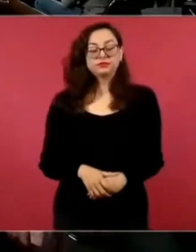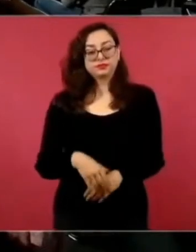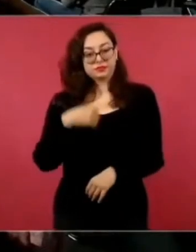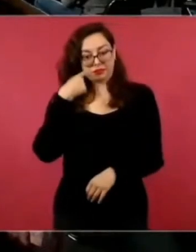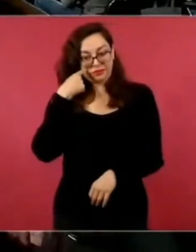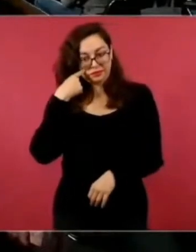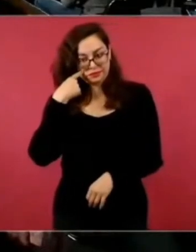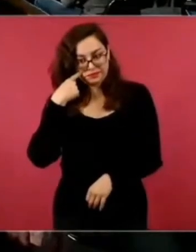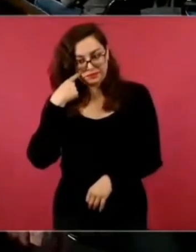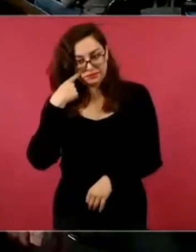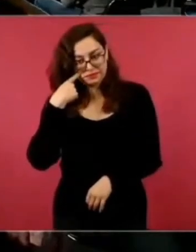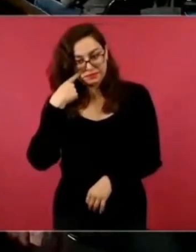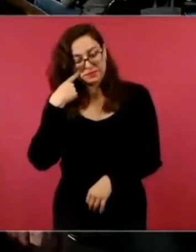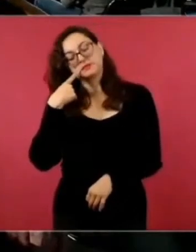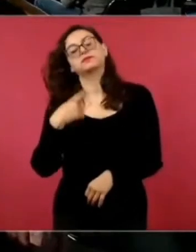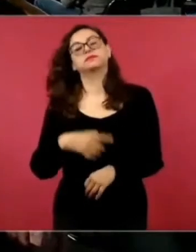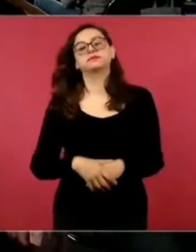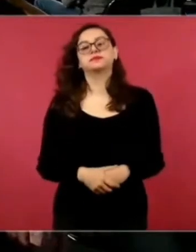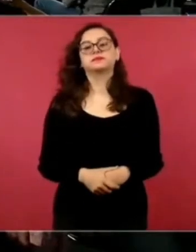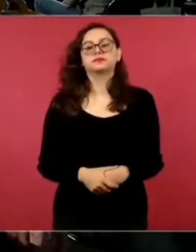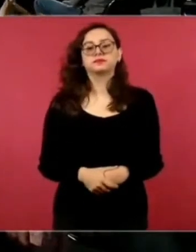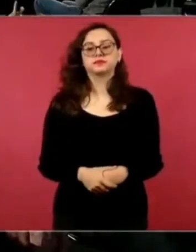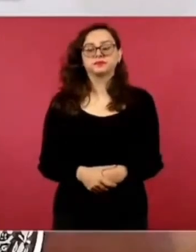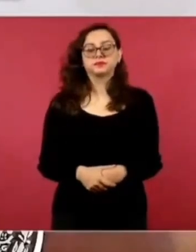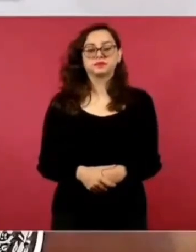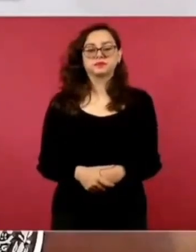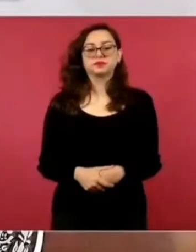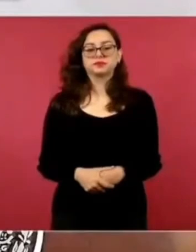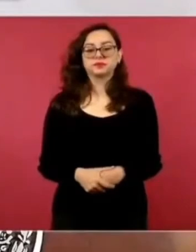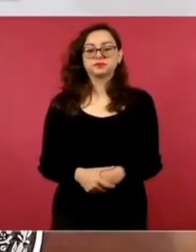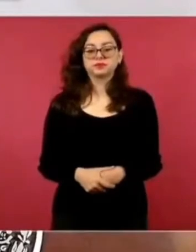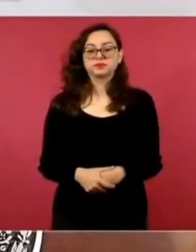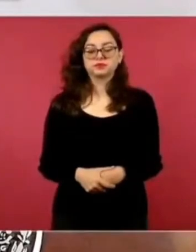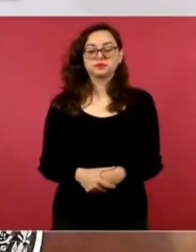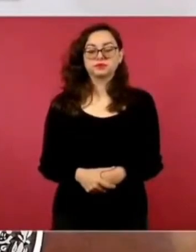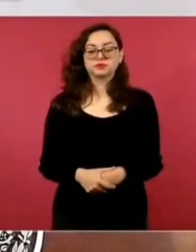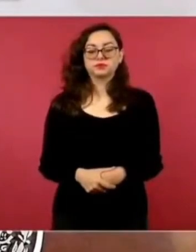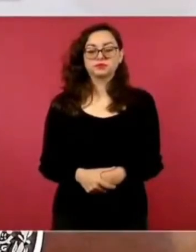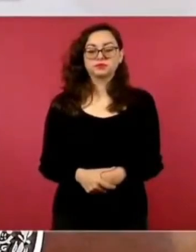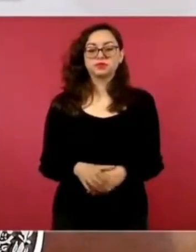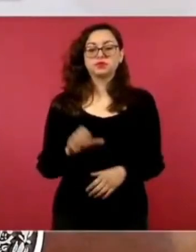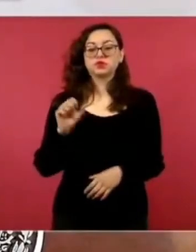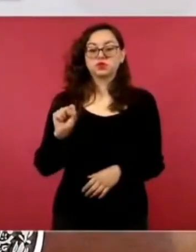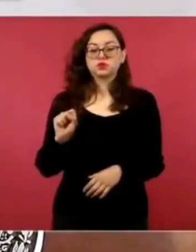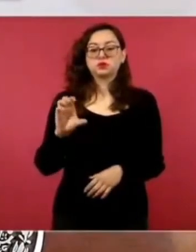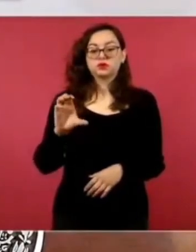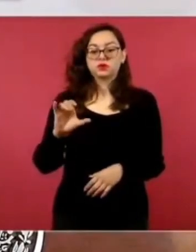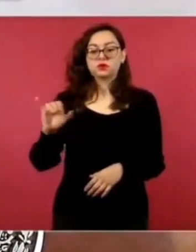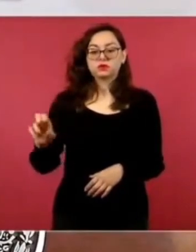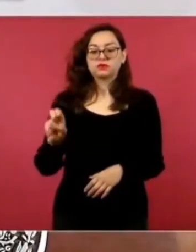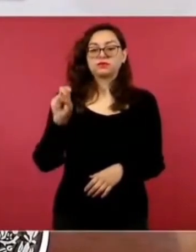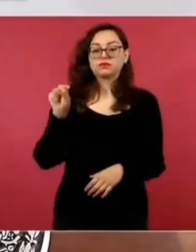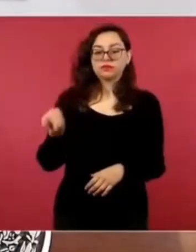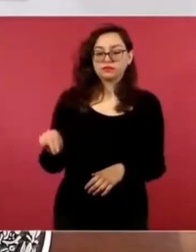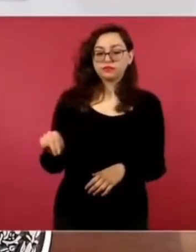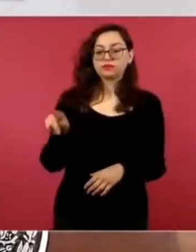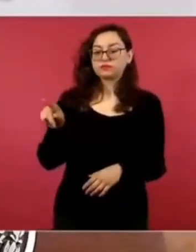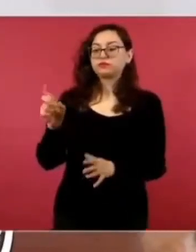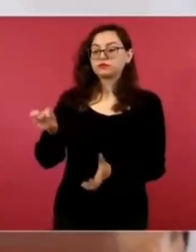Para todo el personal, ¿no? Sí, pero ese es de la Suprema Corte. De la Suprema Corte. Ese es el